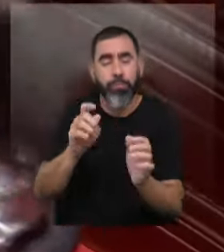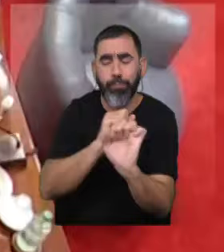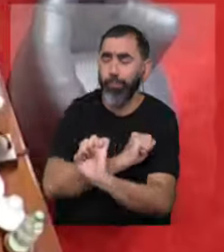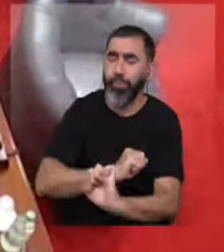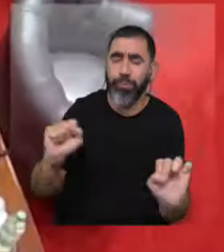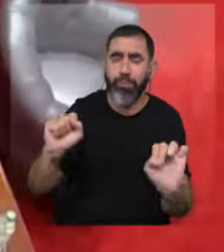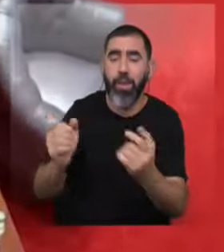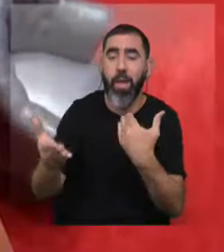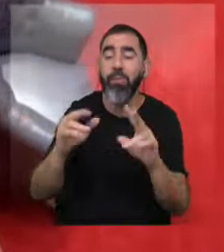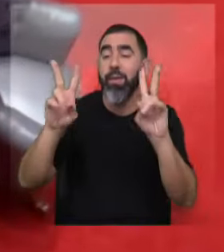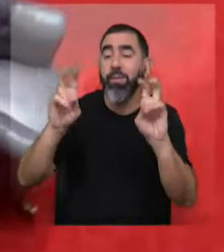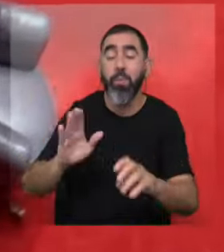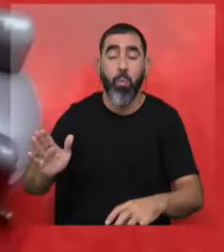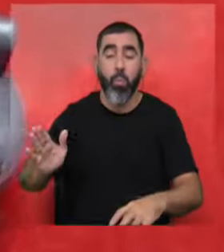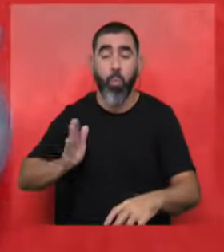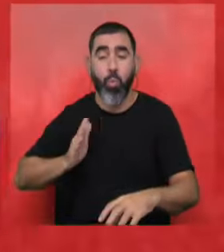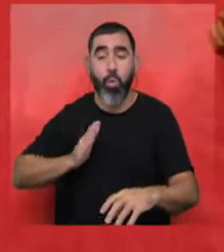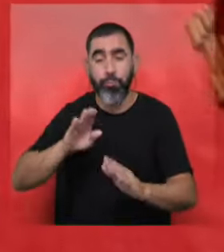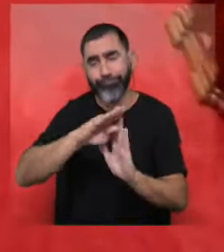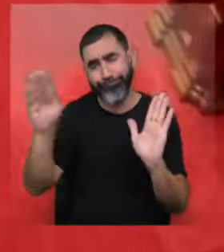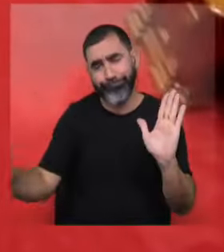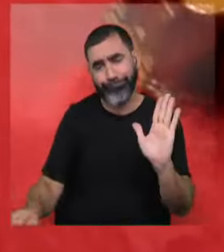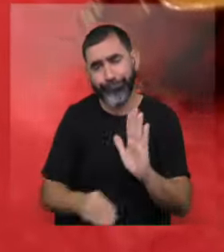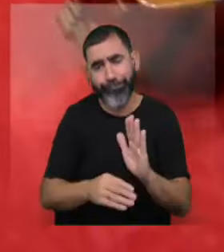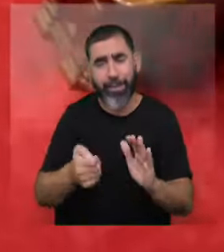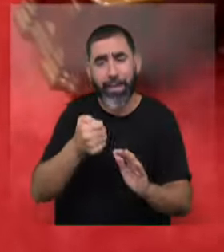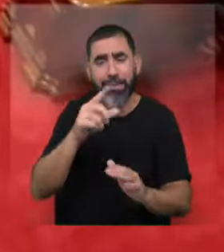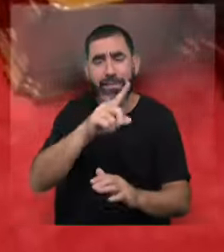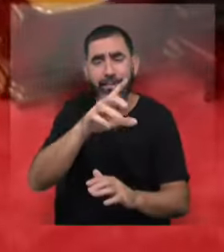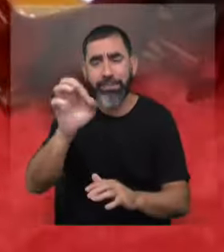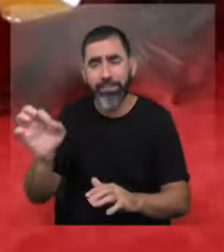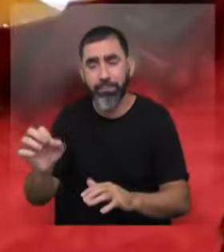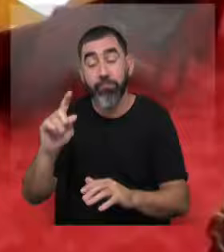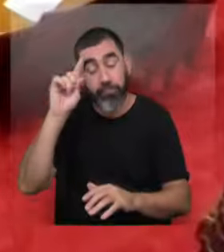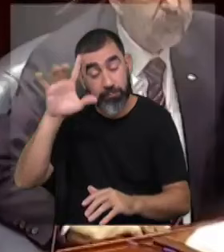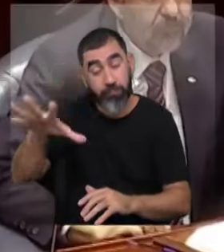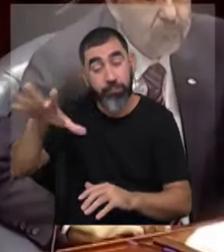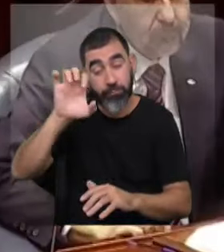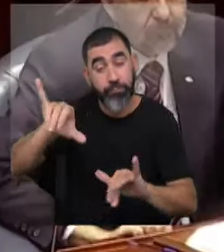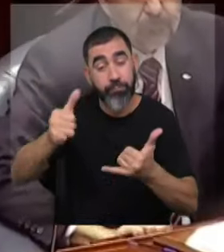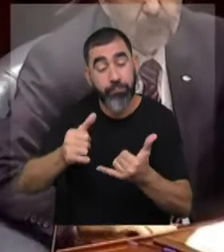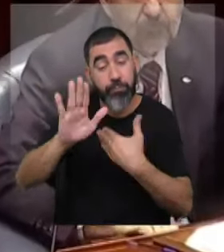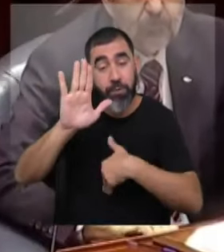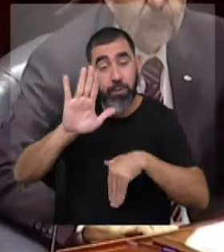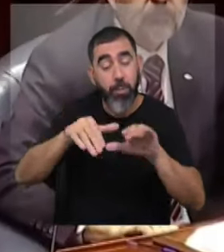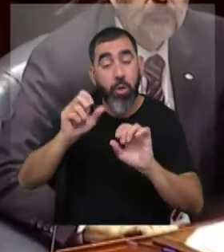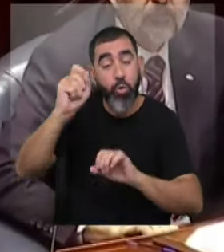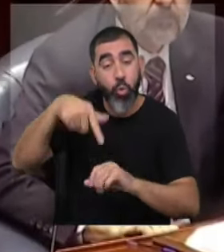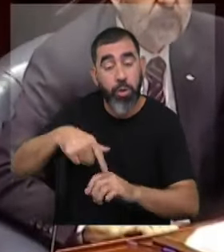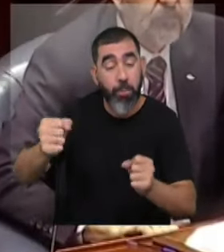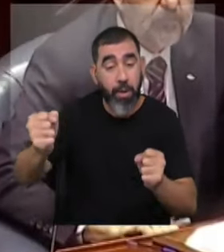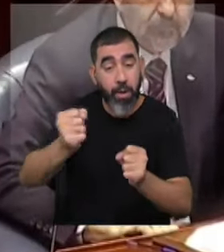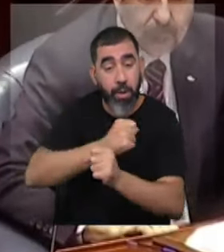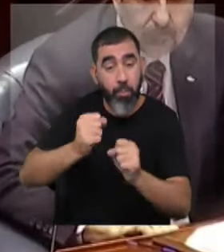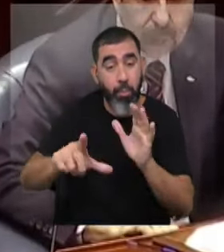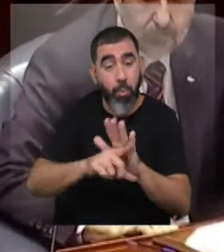que cuando hablamos de temas de mujeres estamos casi en el lugar 100. Rodríguez recordó que ya se cuenta con la mayoría simple para aprobar la